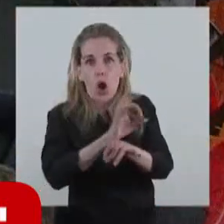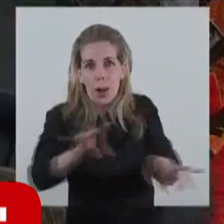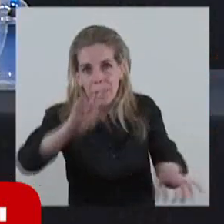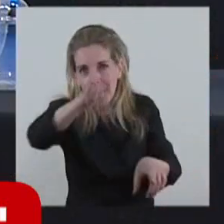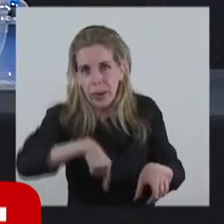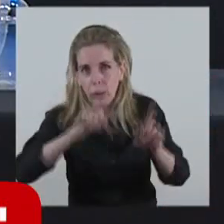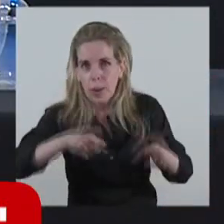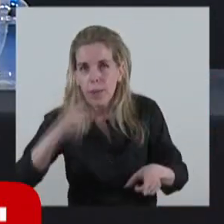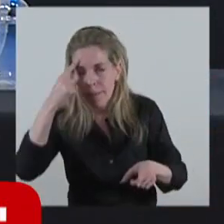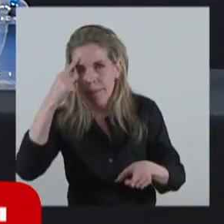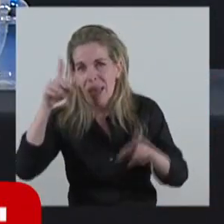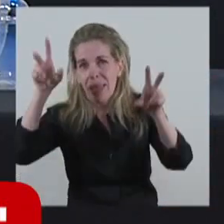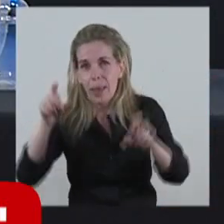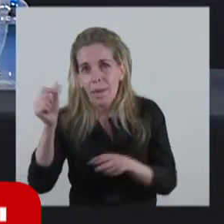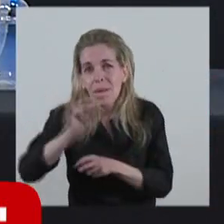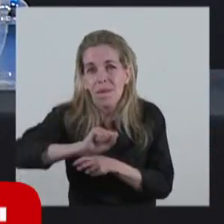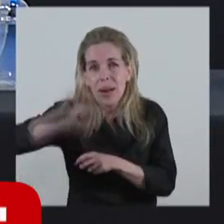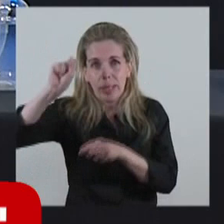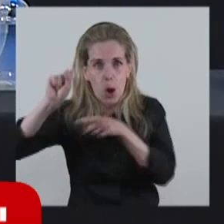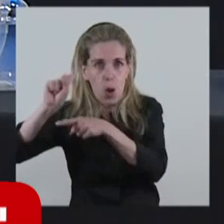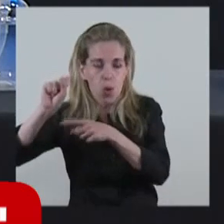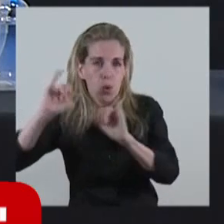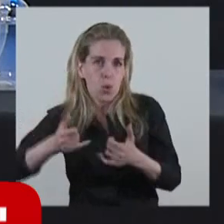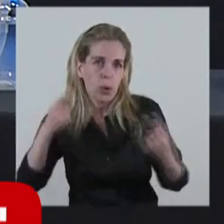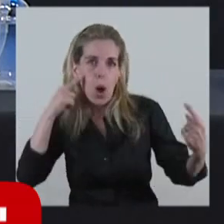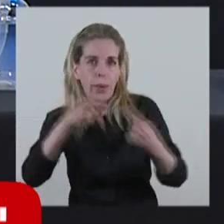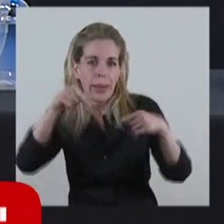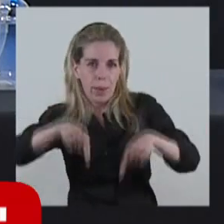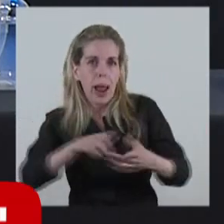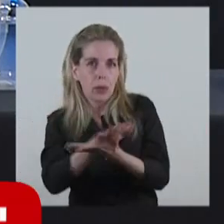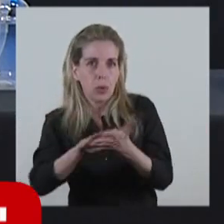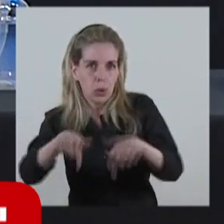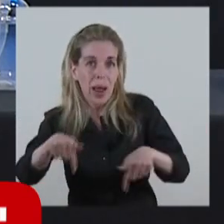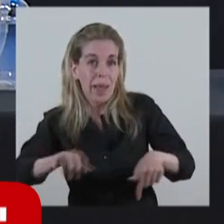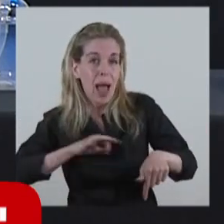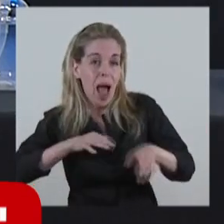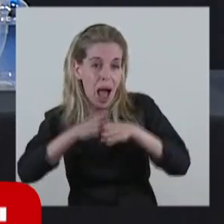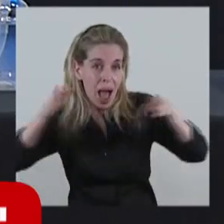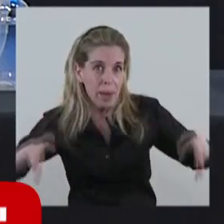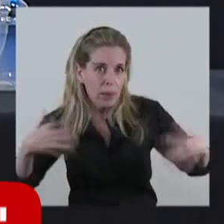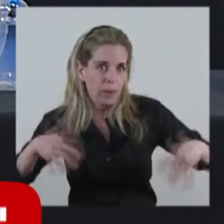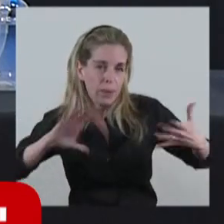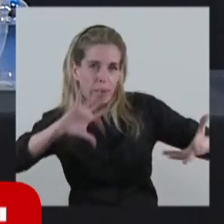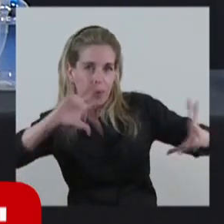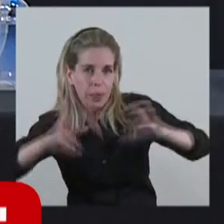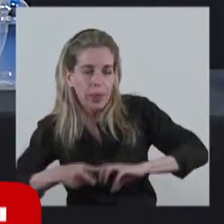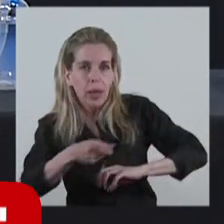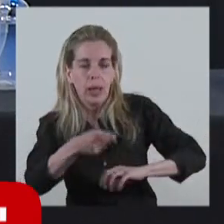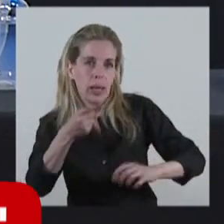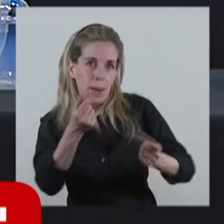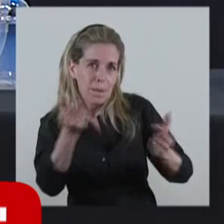planes. Reducir la inflación es un objetivo. Este año, cierto que en un contexto de recesión y en un contexto difícil, la